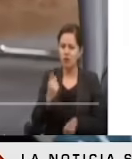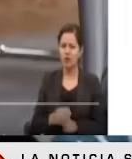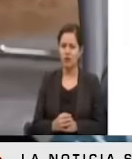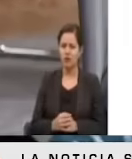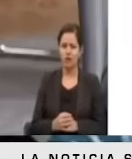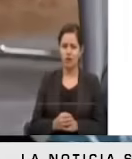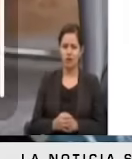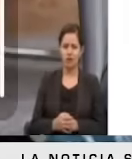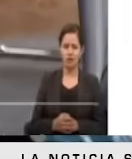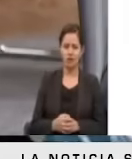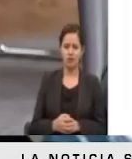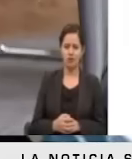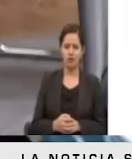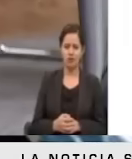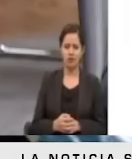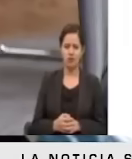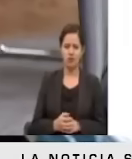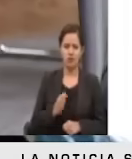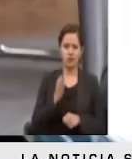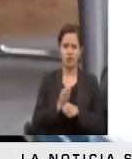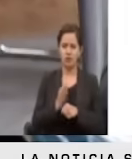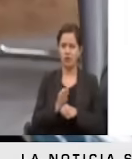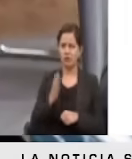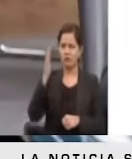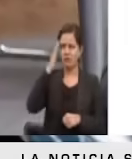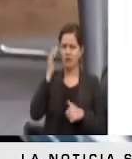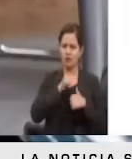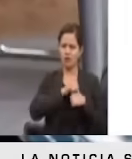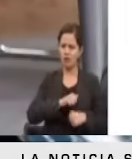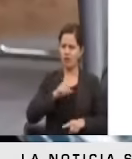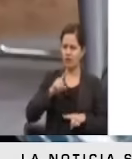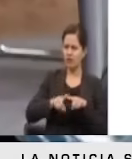posicionado en el frente para encabezarlos es el señor Ninguno.